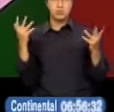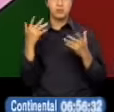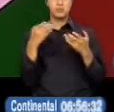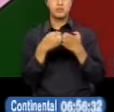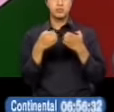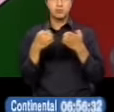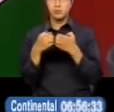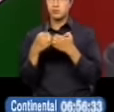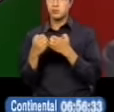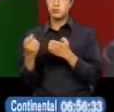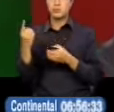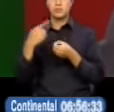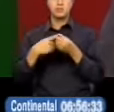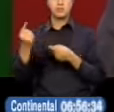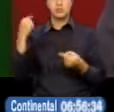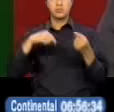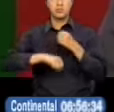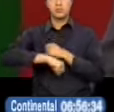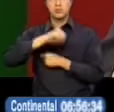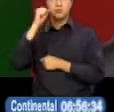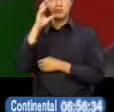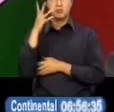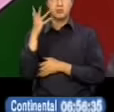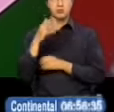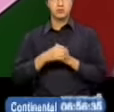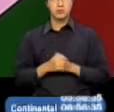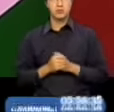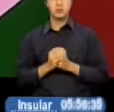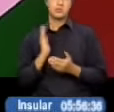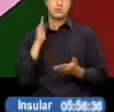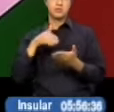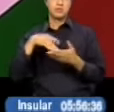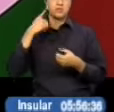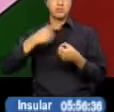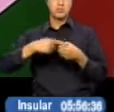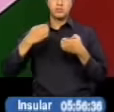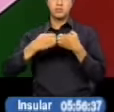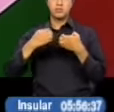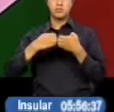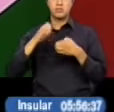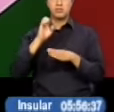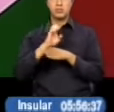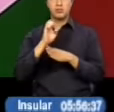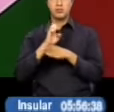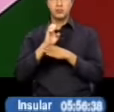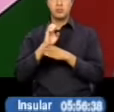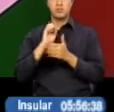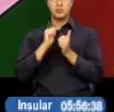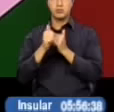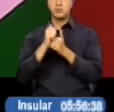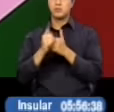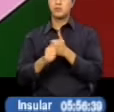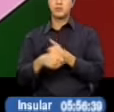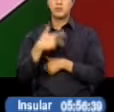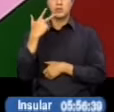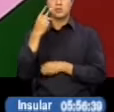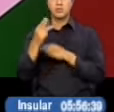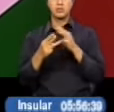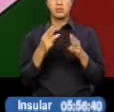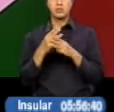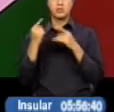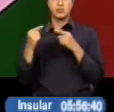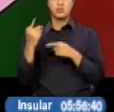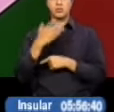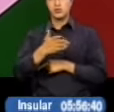los equipos que vienen aquí no nos van entonces ir a quito para un equipo como porque ha clasificado a tres de los últimos cuatro mundiales los